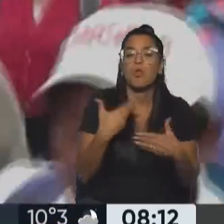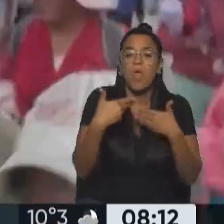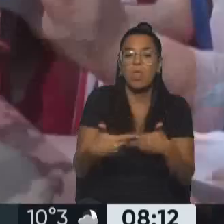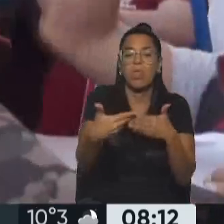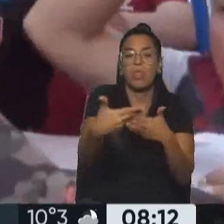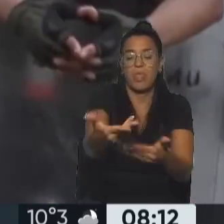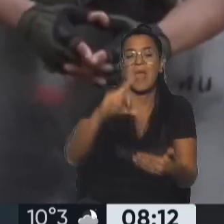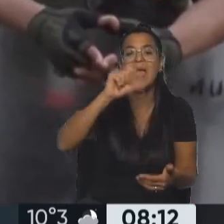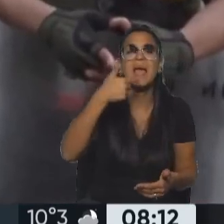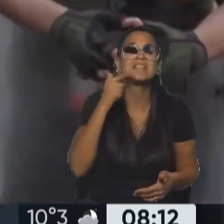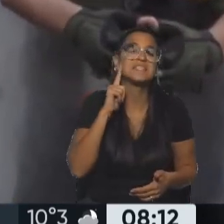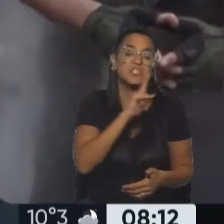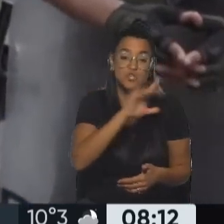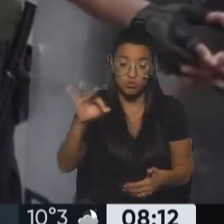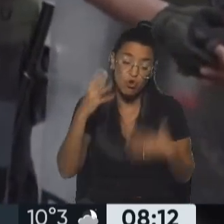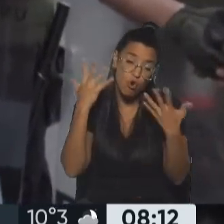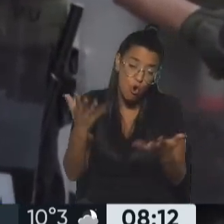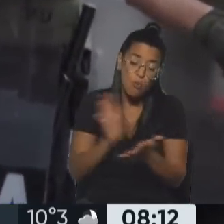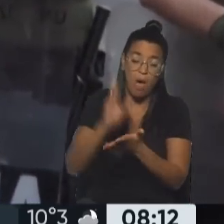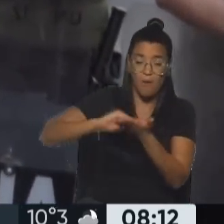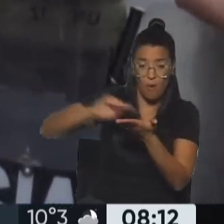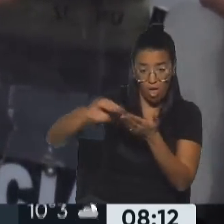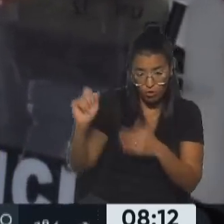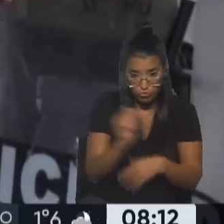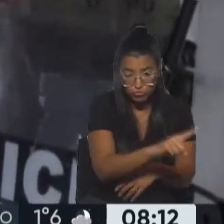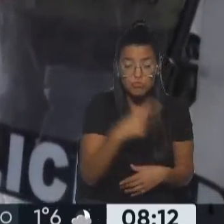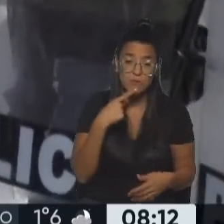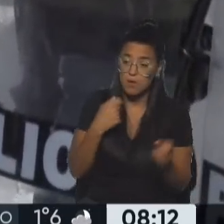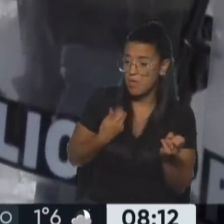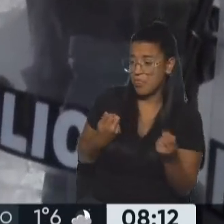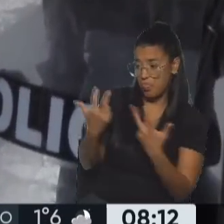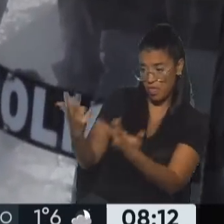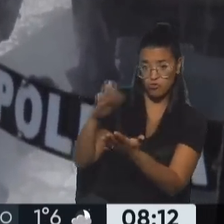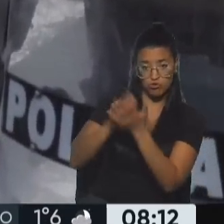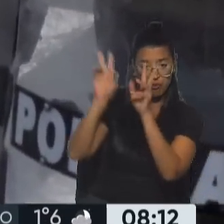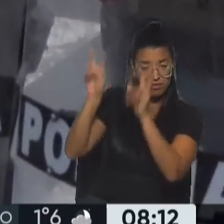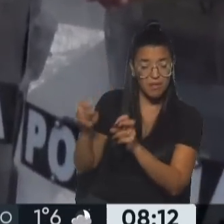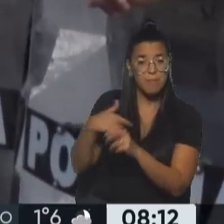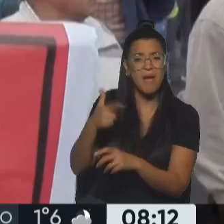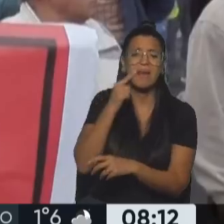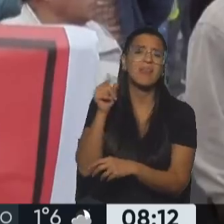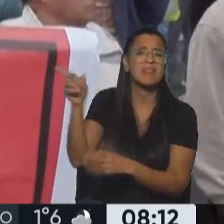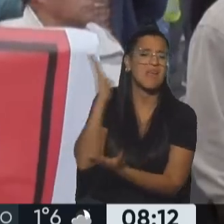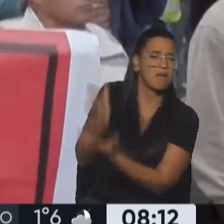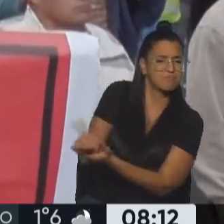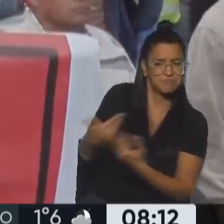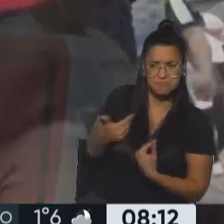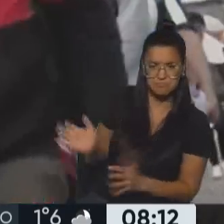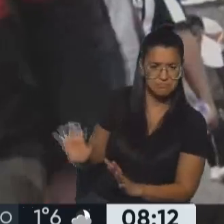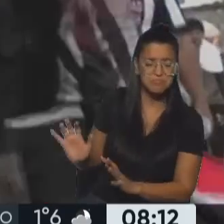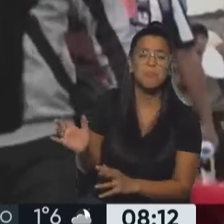Castillo por supuesto y su abogado se expresaron en este sentido criticaron la medida porque